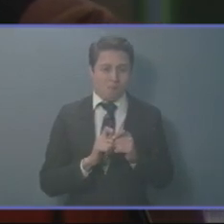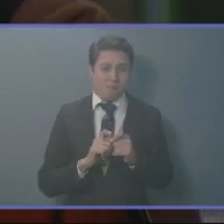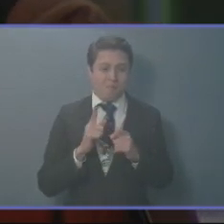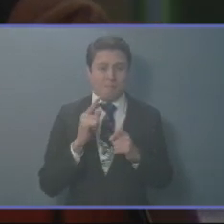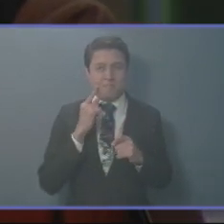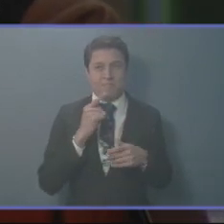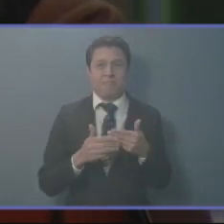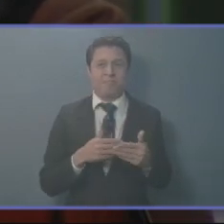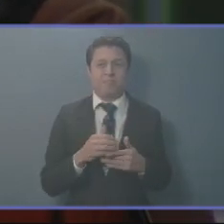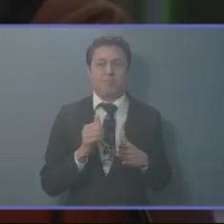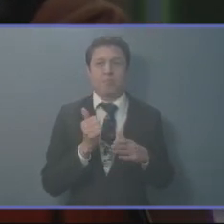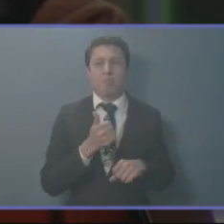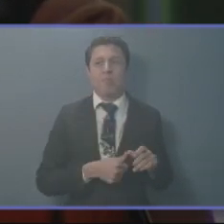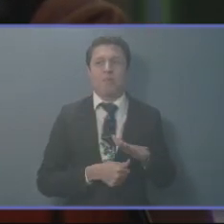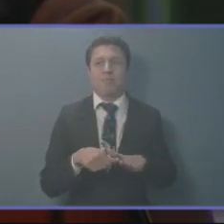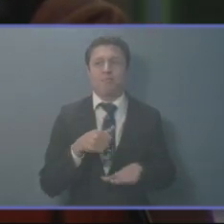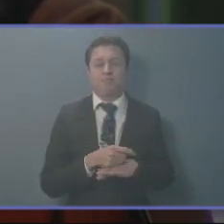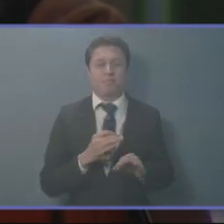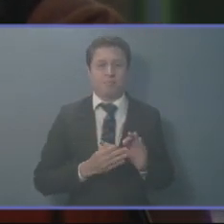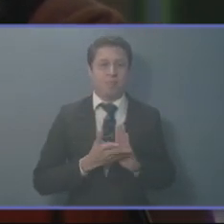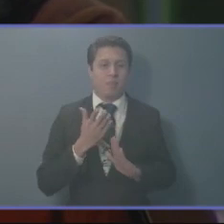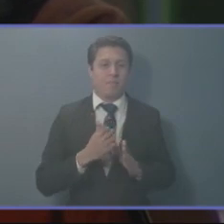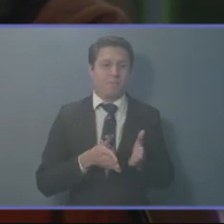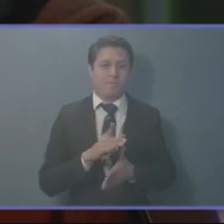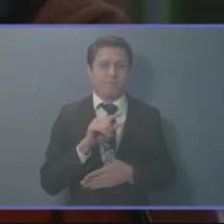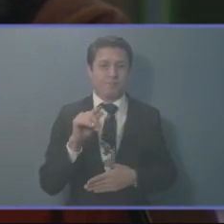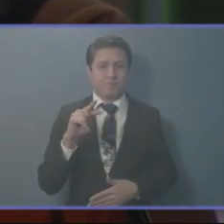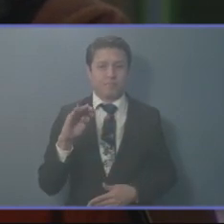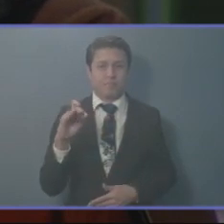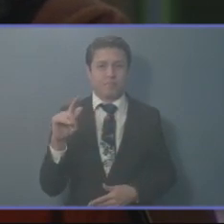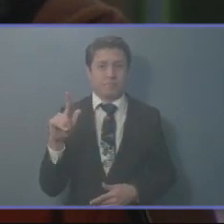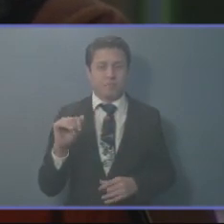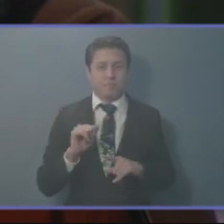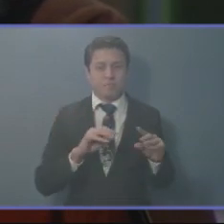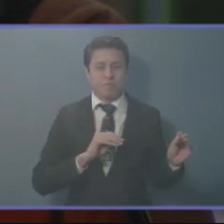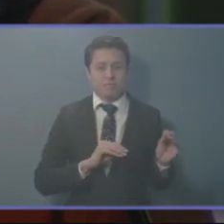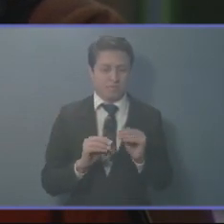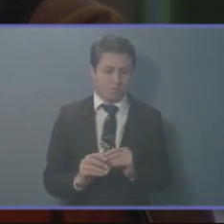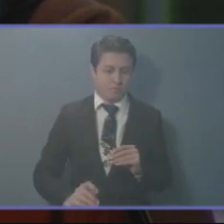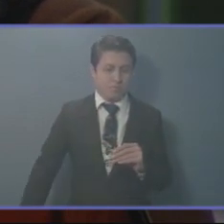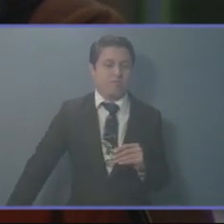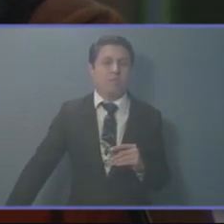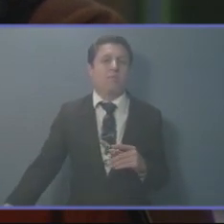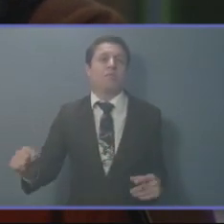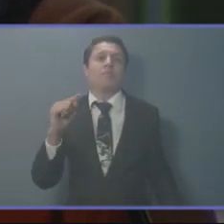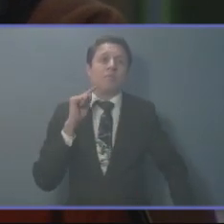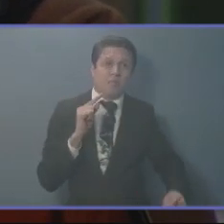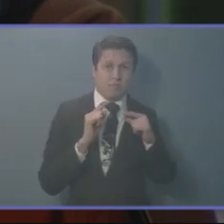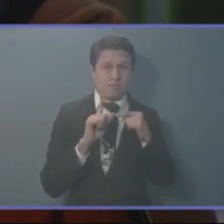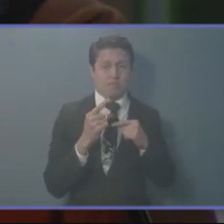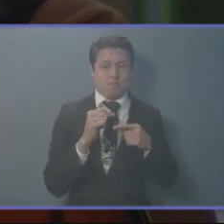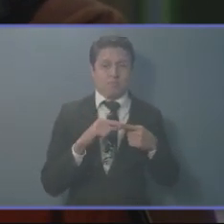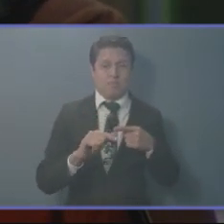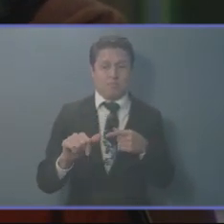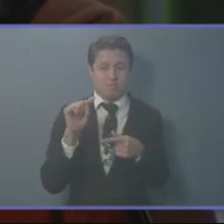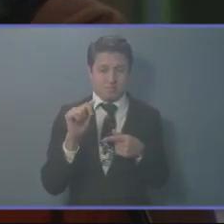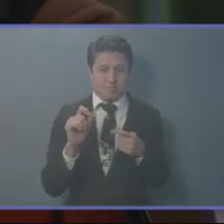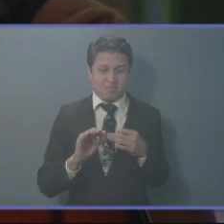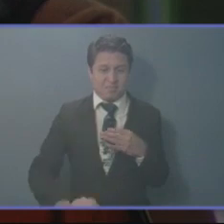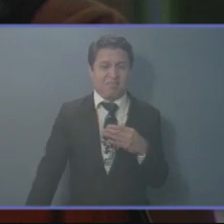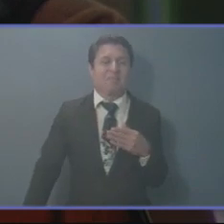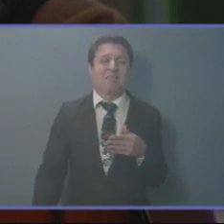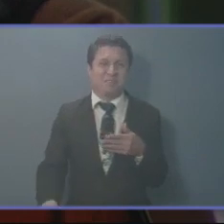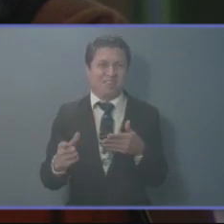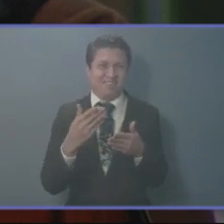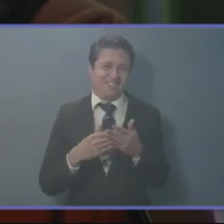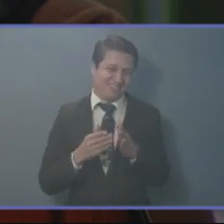será administrado por el Banco de Desarrollo de El Salvador Bandesal y aplicará para los patronos que a. contaban en el registro del